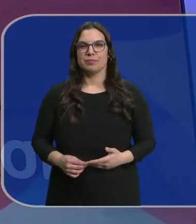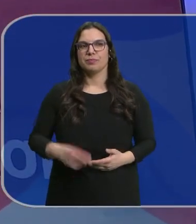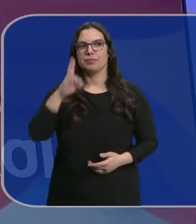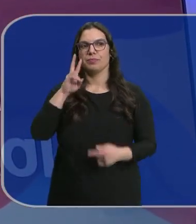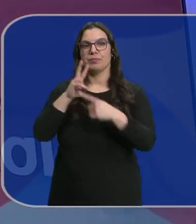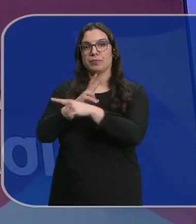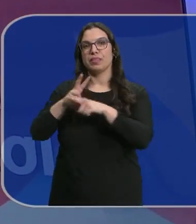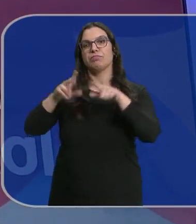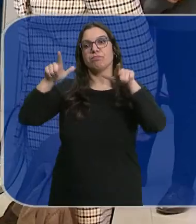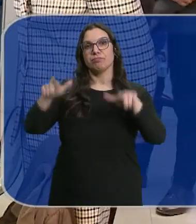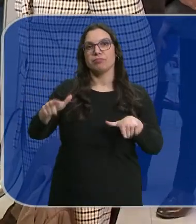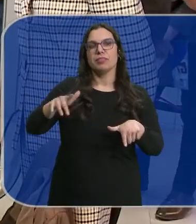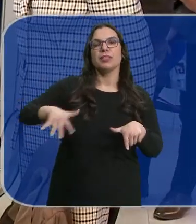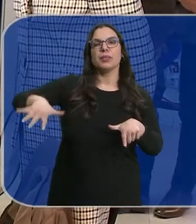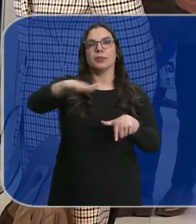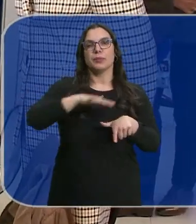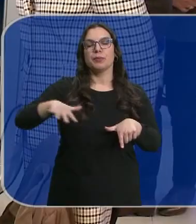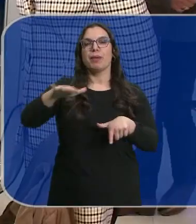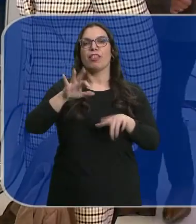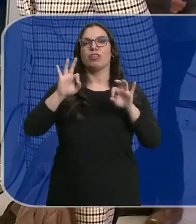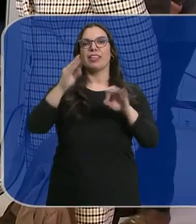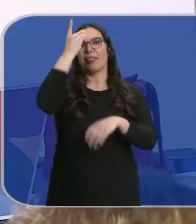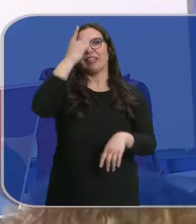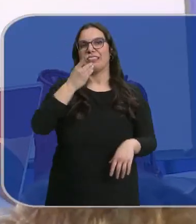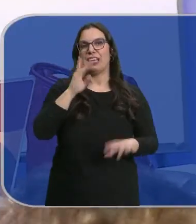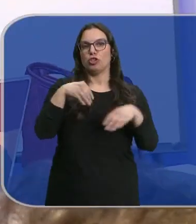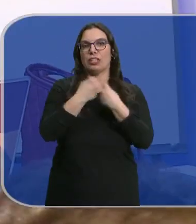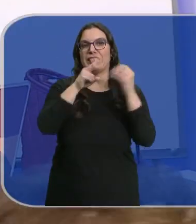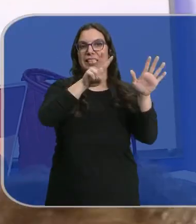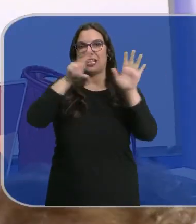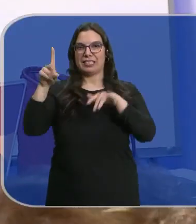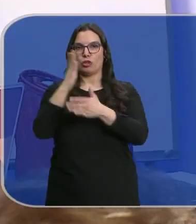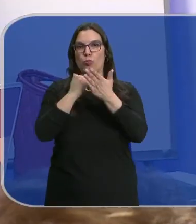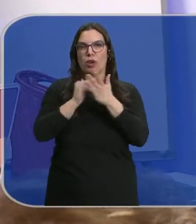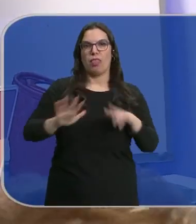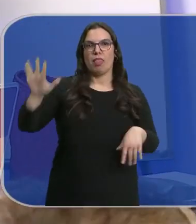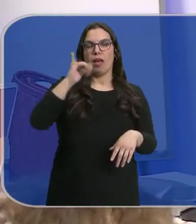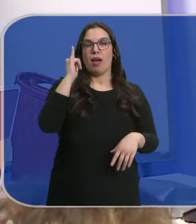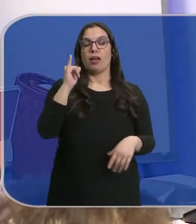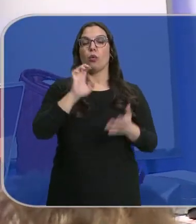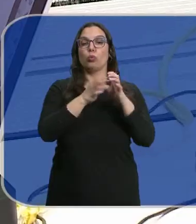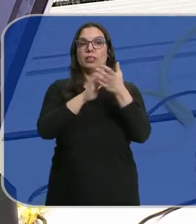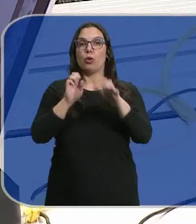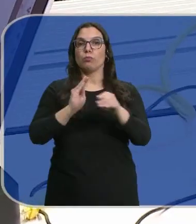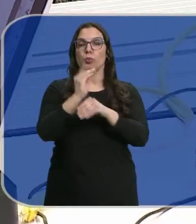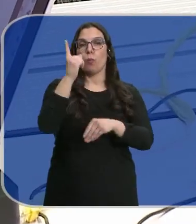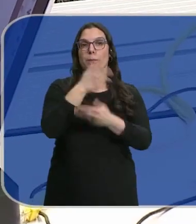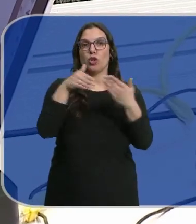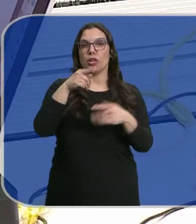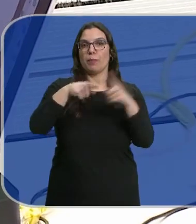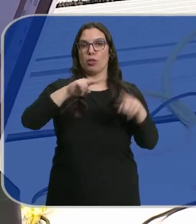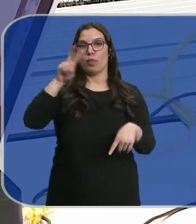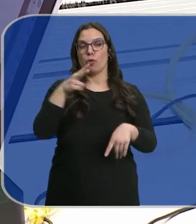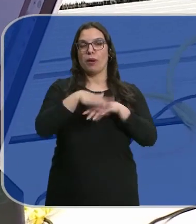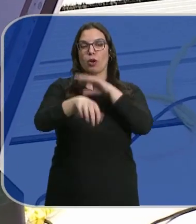Este es uno de los 76 espacios digitales de los que dispone nuestra comunidad. La Junta ha destinado 1,5 millones de euros para adquirir 1.000